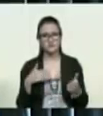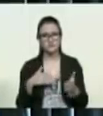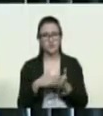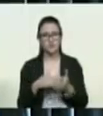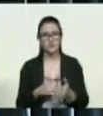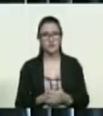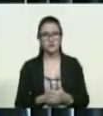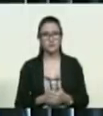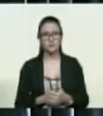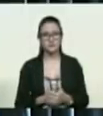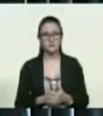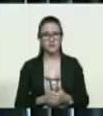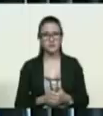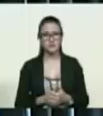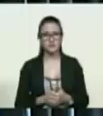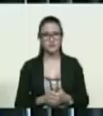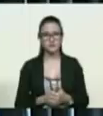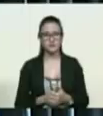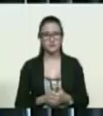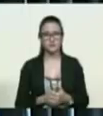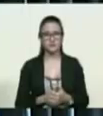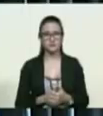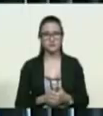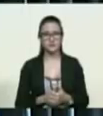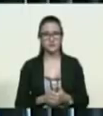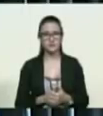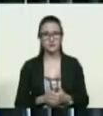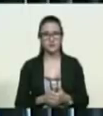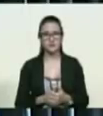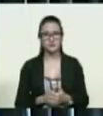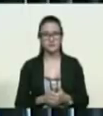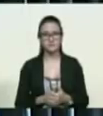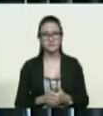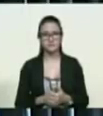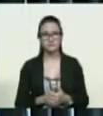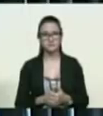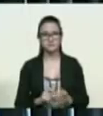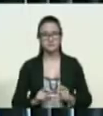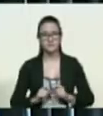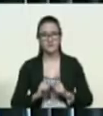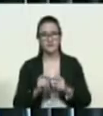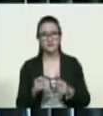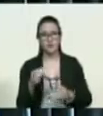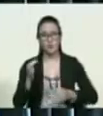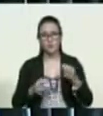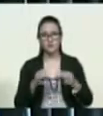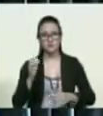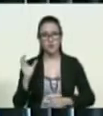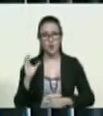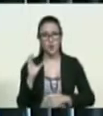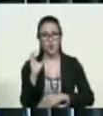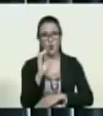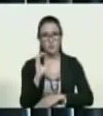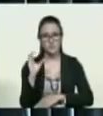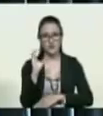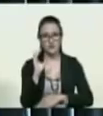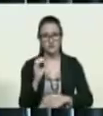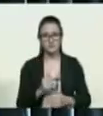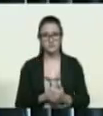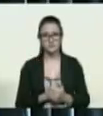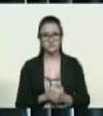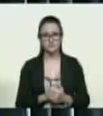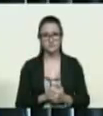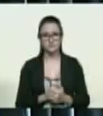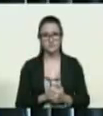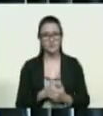colombiano, investigamos, capturamos y entregamos a la justicia colombiana. Nosotros no pedimos